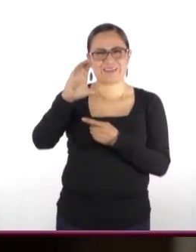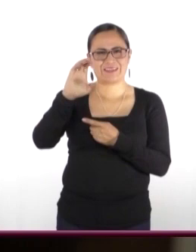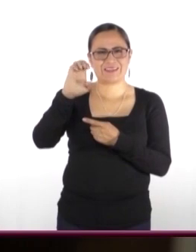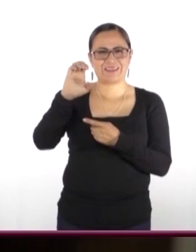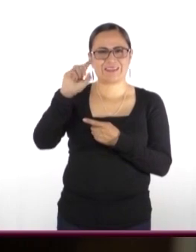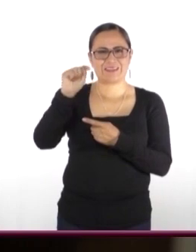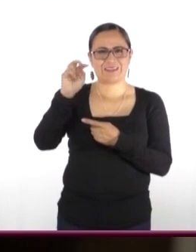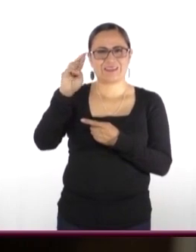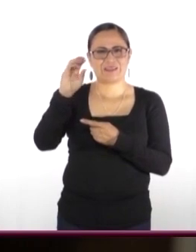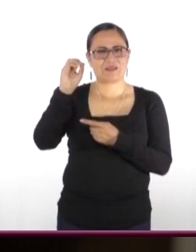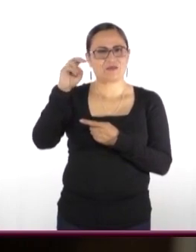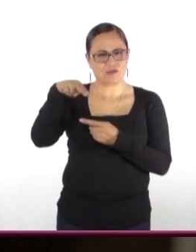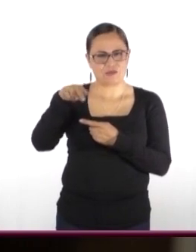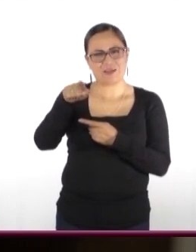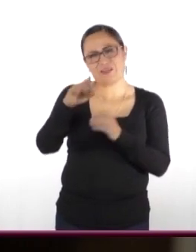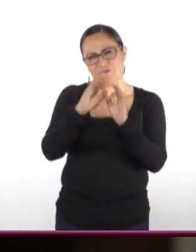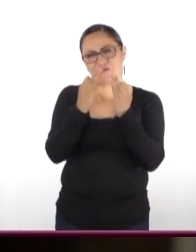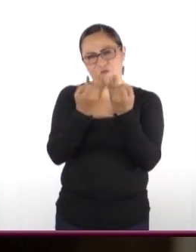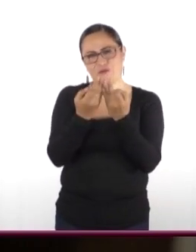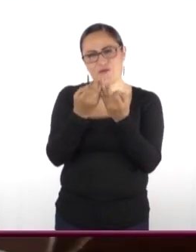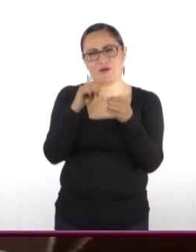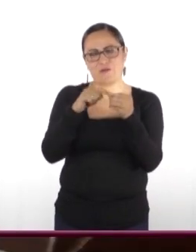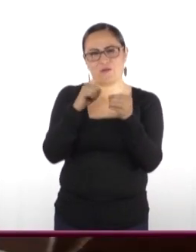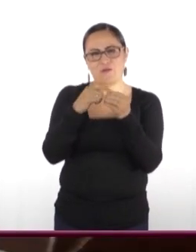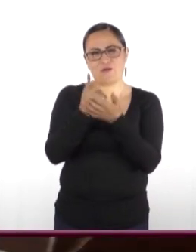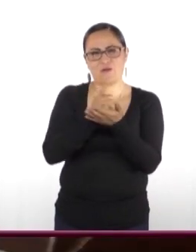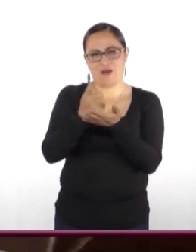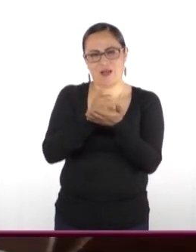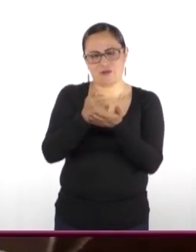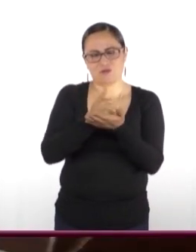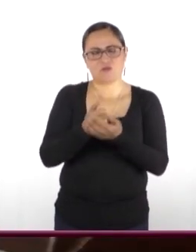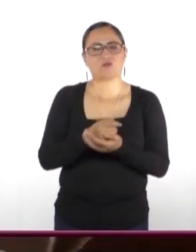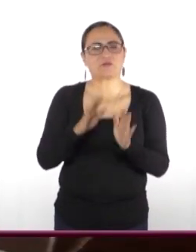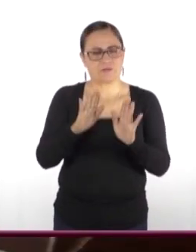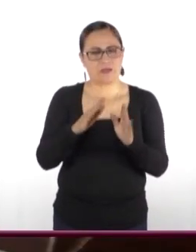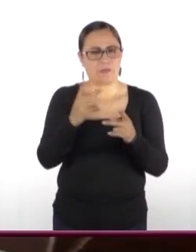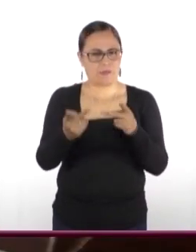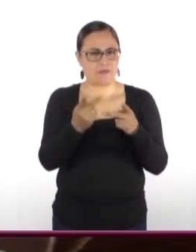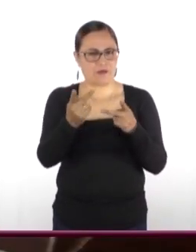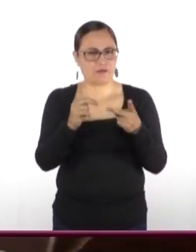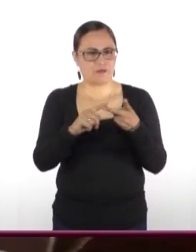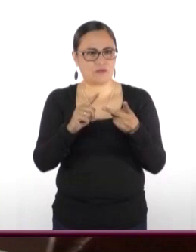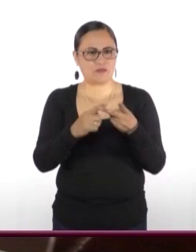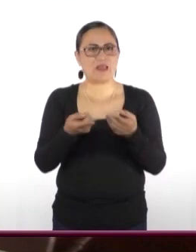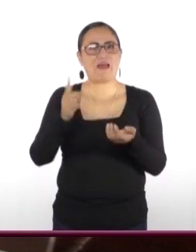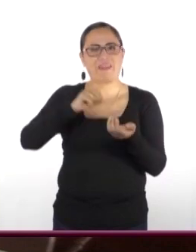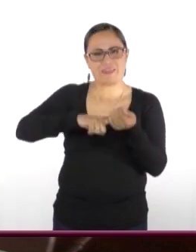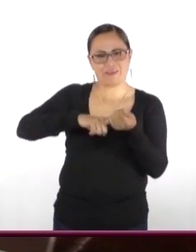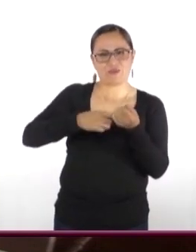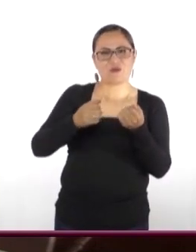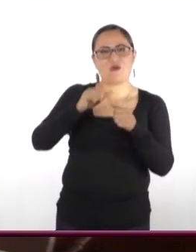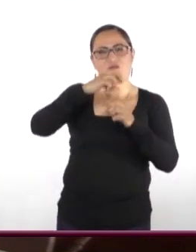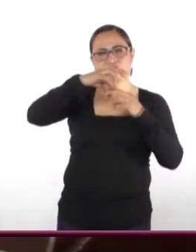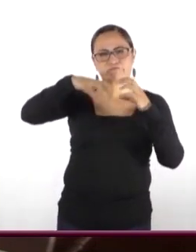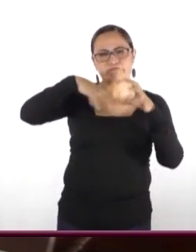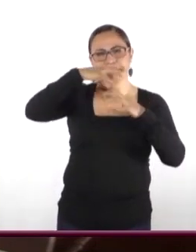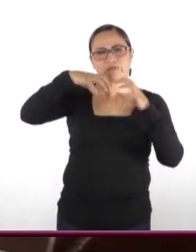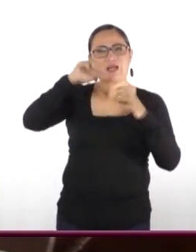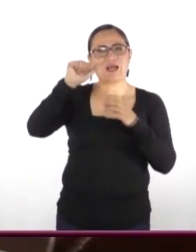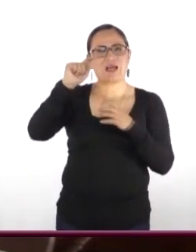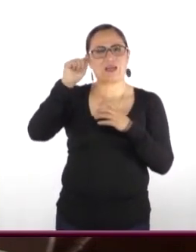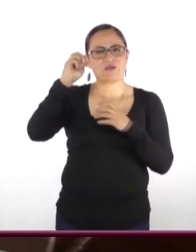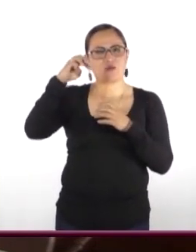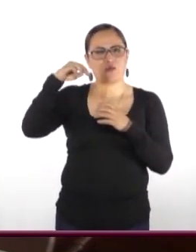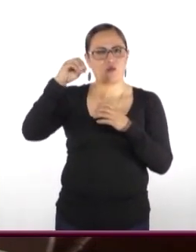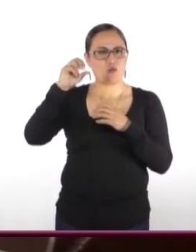el electrón, ¿no? De forma azul. Así es. Ahora, sí. mi siguiente pregunta es, bueno, el electrón está en un átomo.